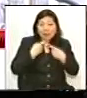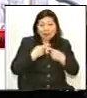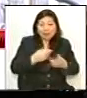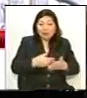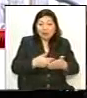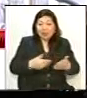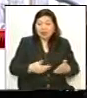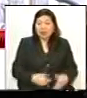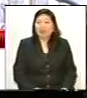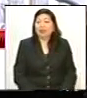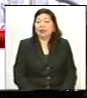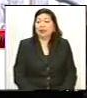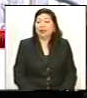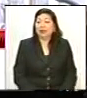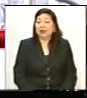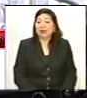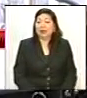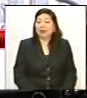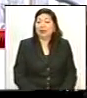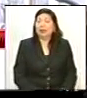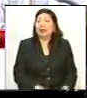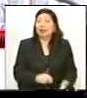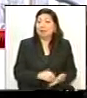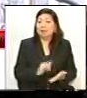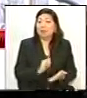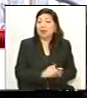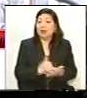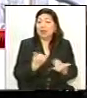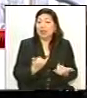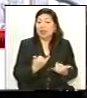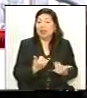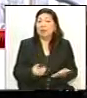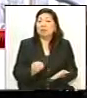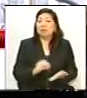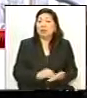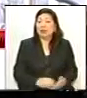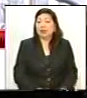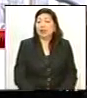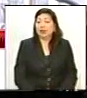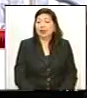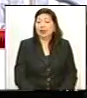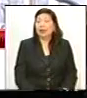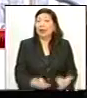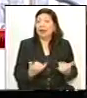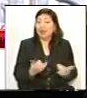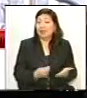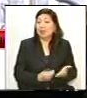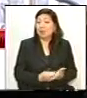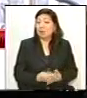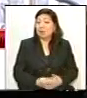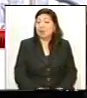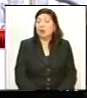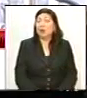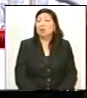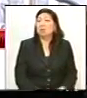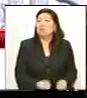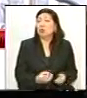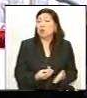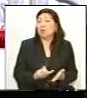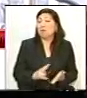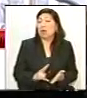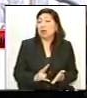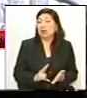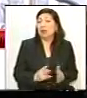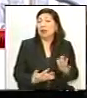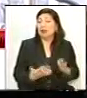y autorizamos que se aplique ese adicional. Estos montos eran mucho más que 50,